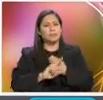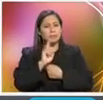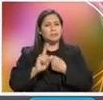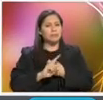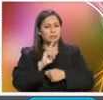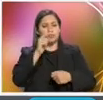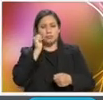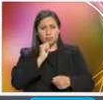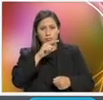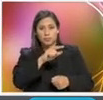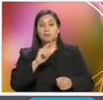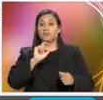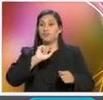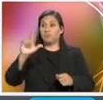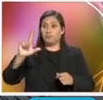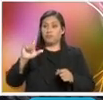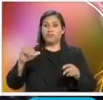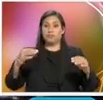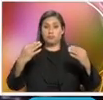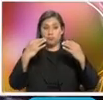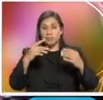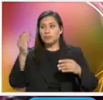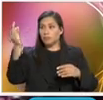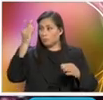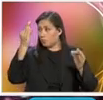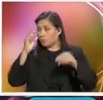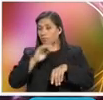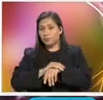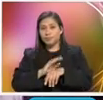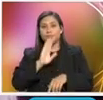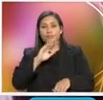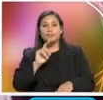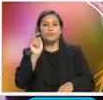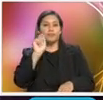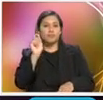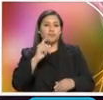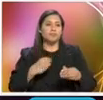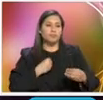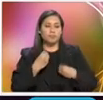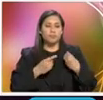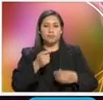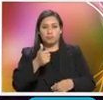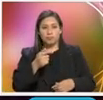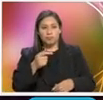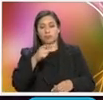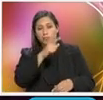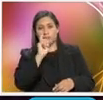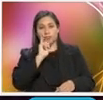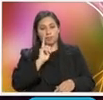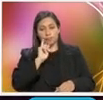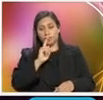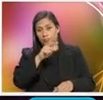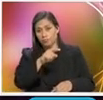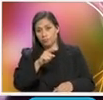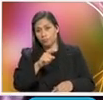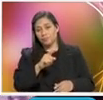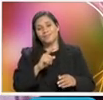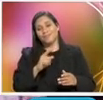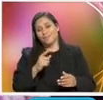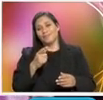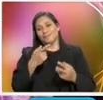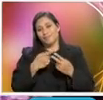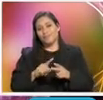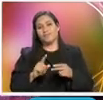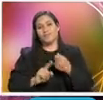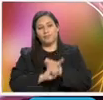problemas, que le llega la fama, malas influencias, un novio un tanto abusivo, y eso crea el caldo de cultivo para,